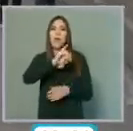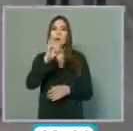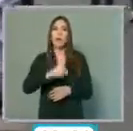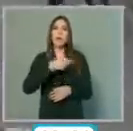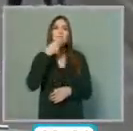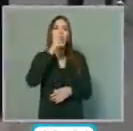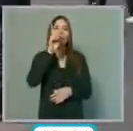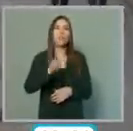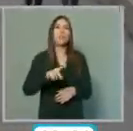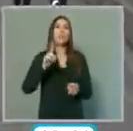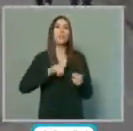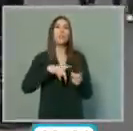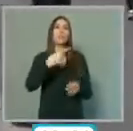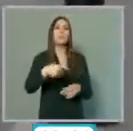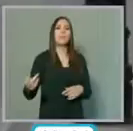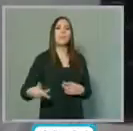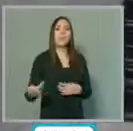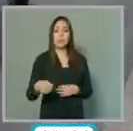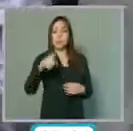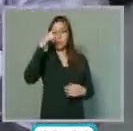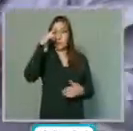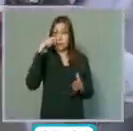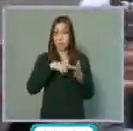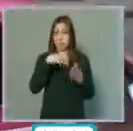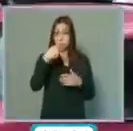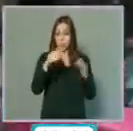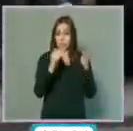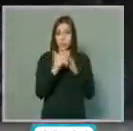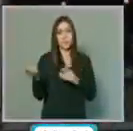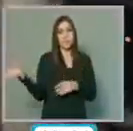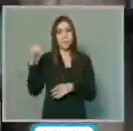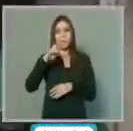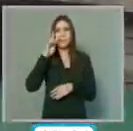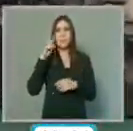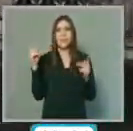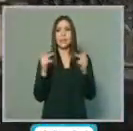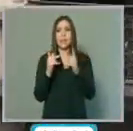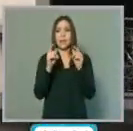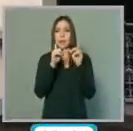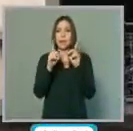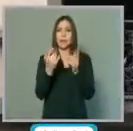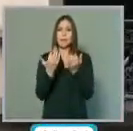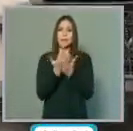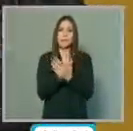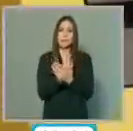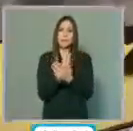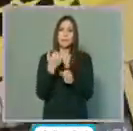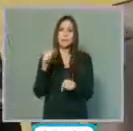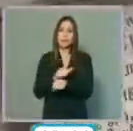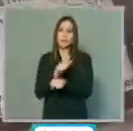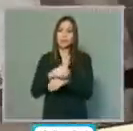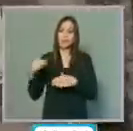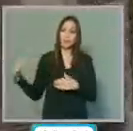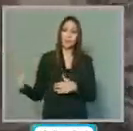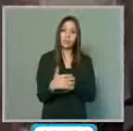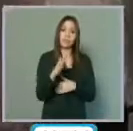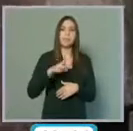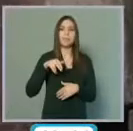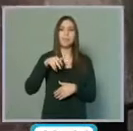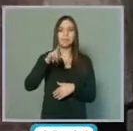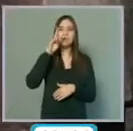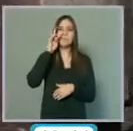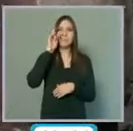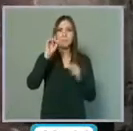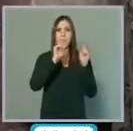que sea la casa? Venga, vamos a ver la placa, nada más espérese a que pasen los autos. Ya veo,